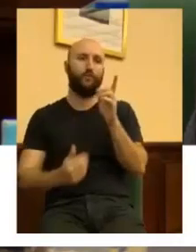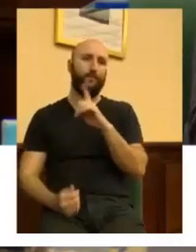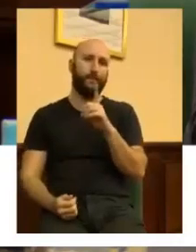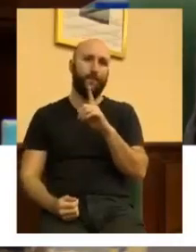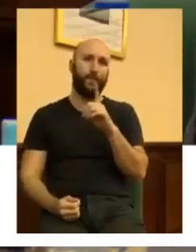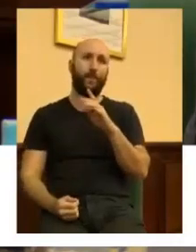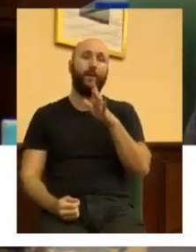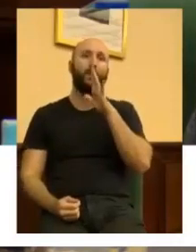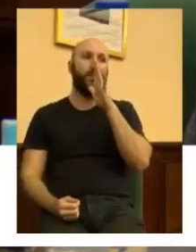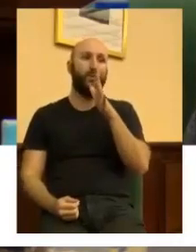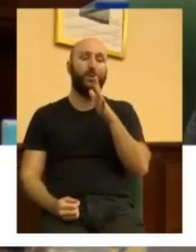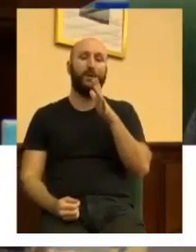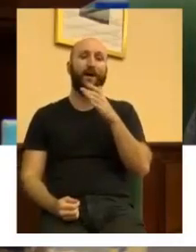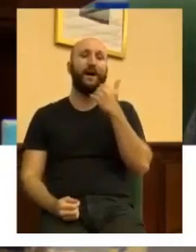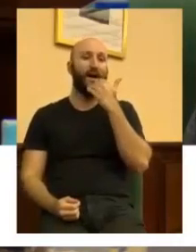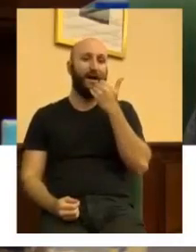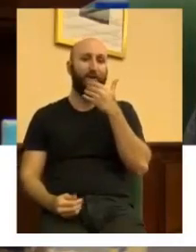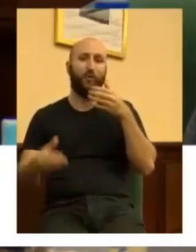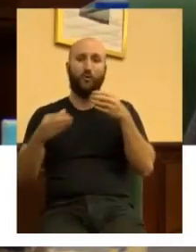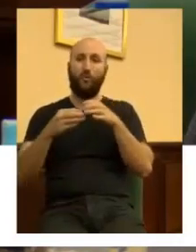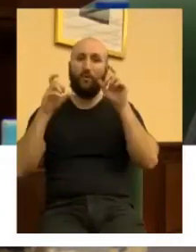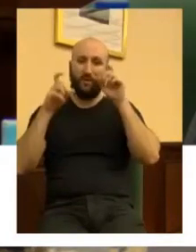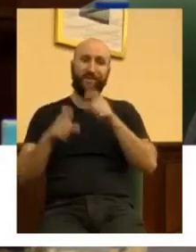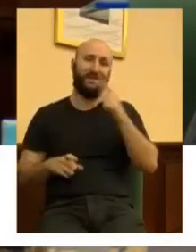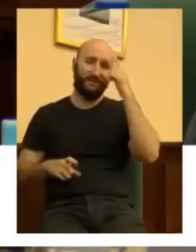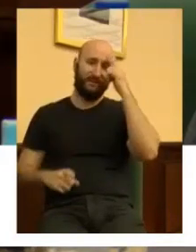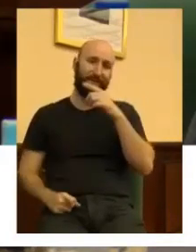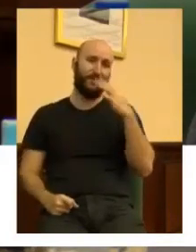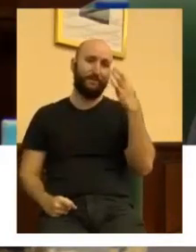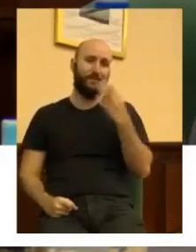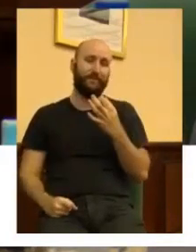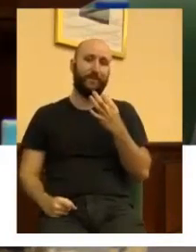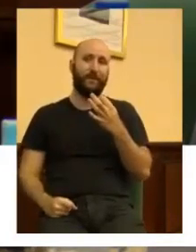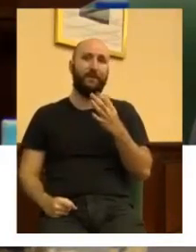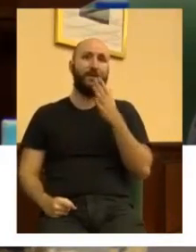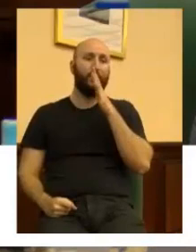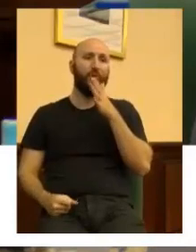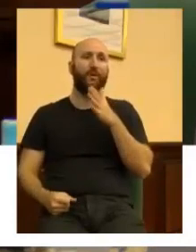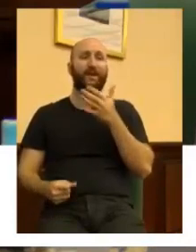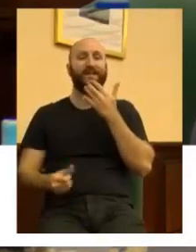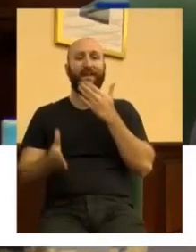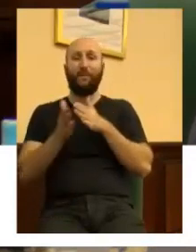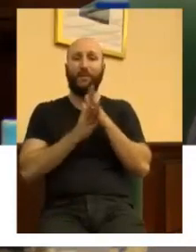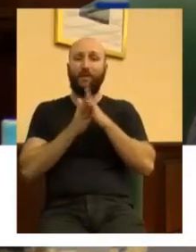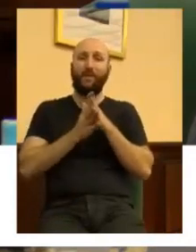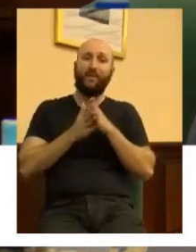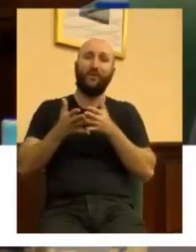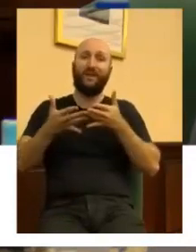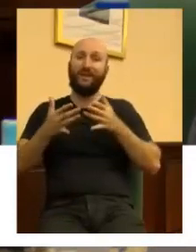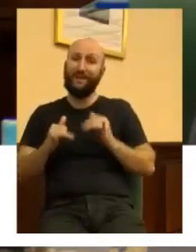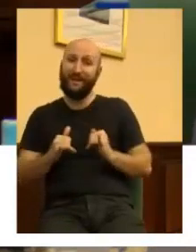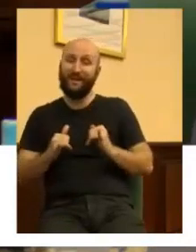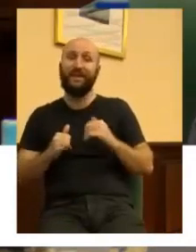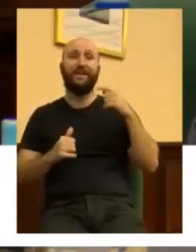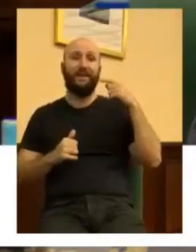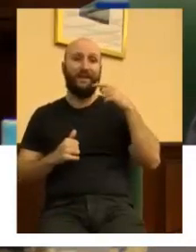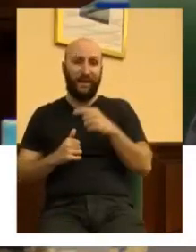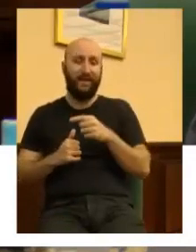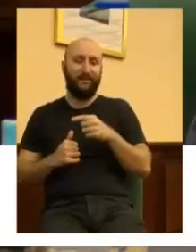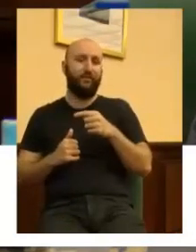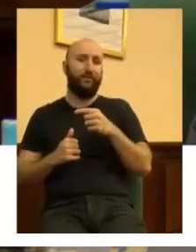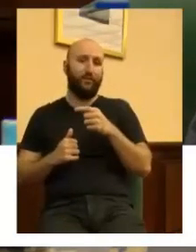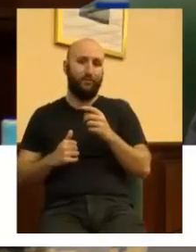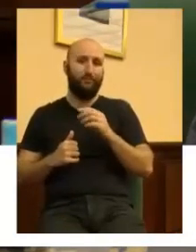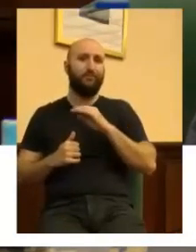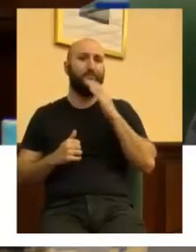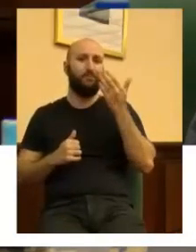porque algo que sabe toda la comunidad docente es que la desmotivación, la motivación es un factor